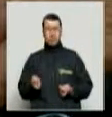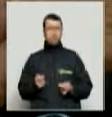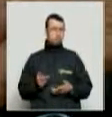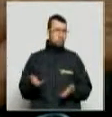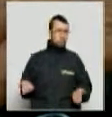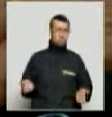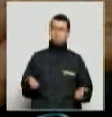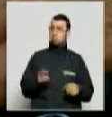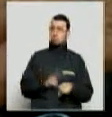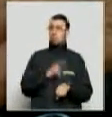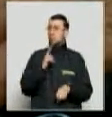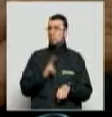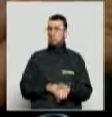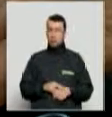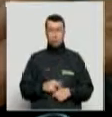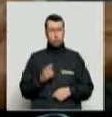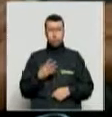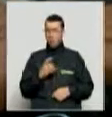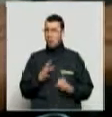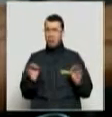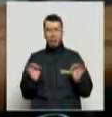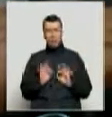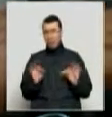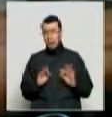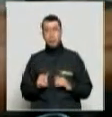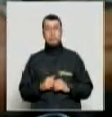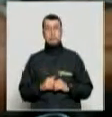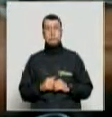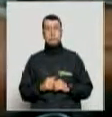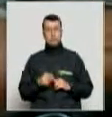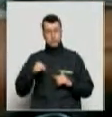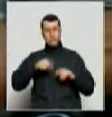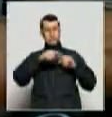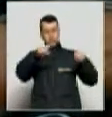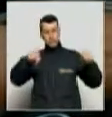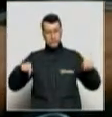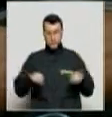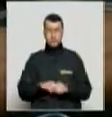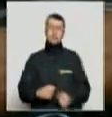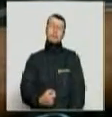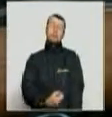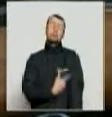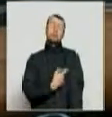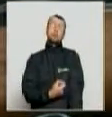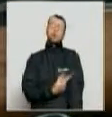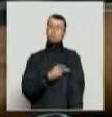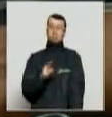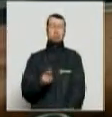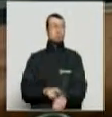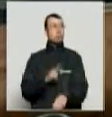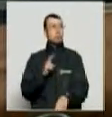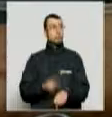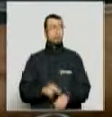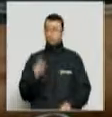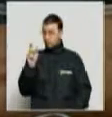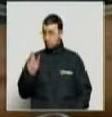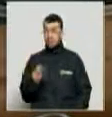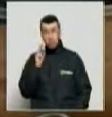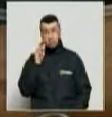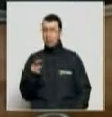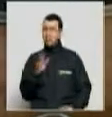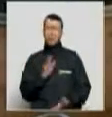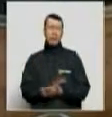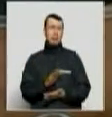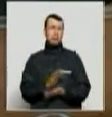prácticamente inocua, no hay dolor, se hacen en esta sala de sueros, generalmente la parte de quelaciones y sueros, y el paciente, como lo pueden ver, está tranquilo.